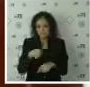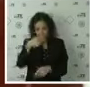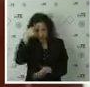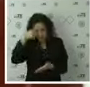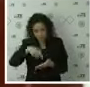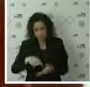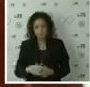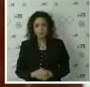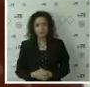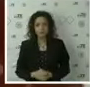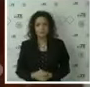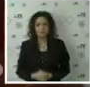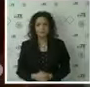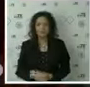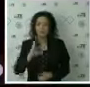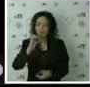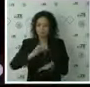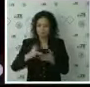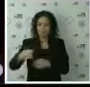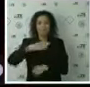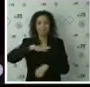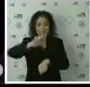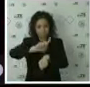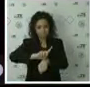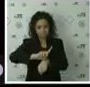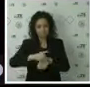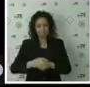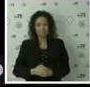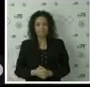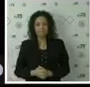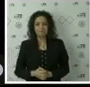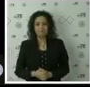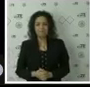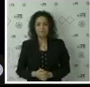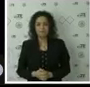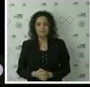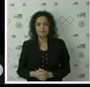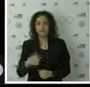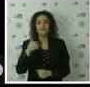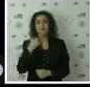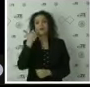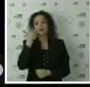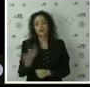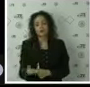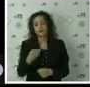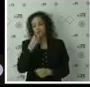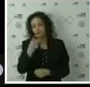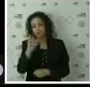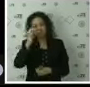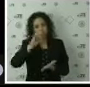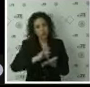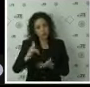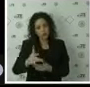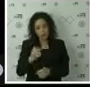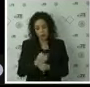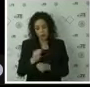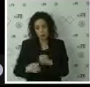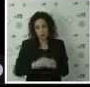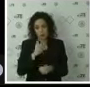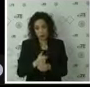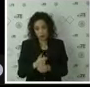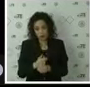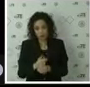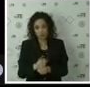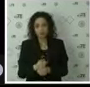Muchísimas gracias. Buenos días. Antes que nada, pues me gustaría agradecer la oportunidad de estar aquí